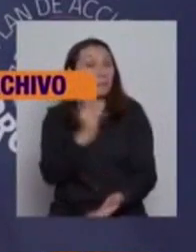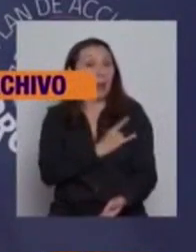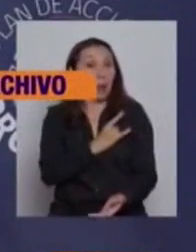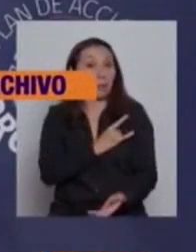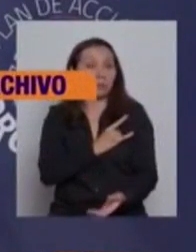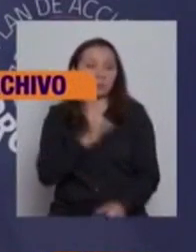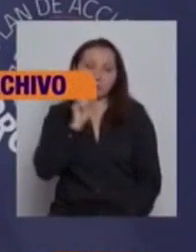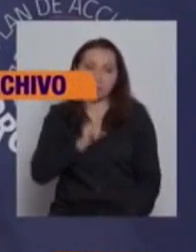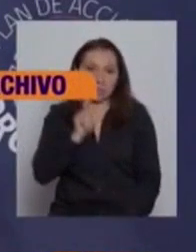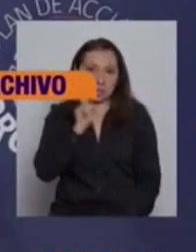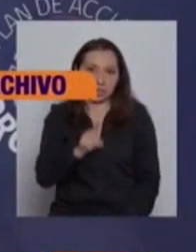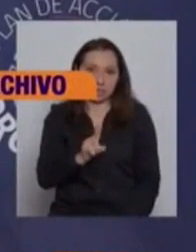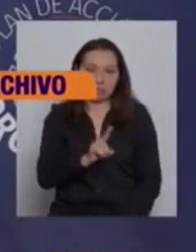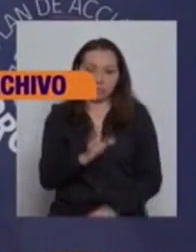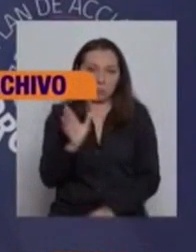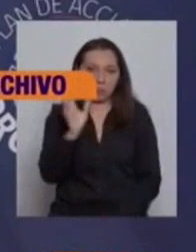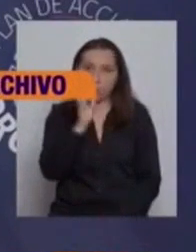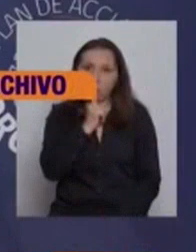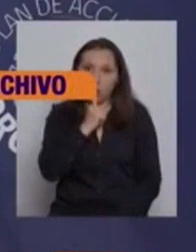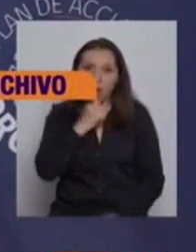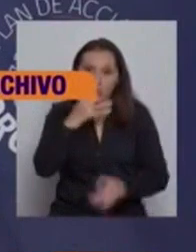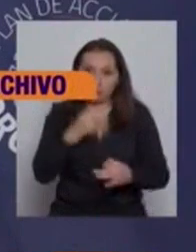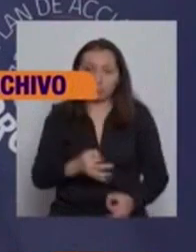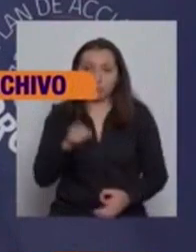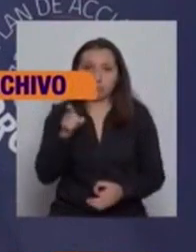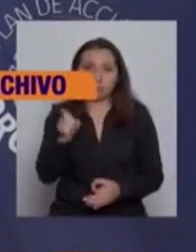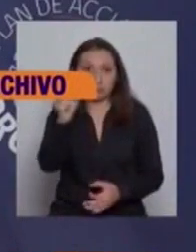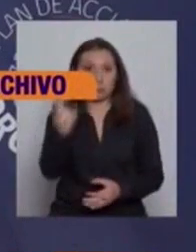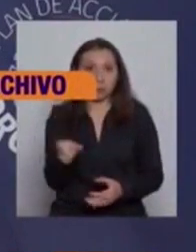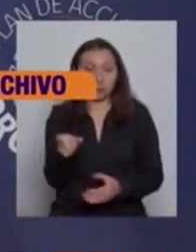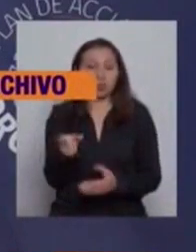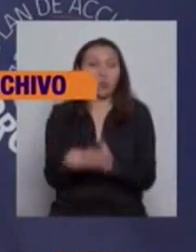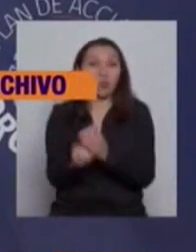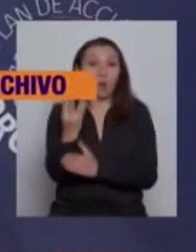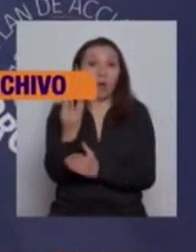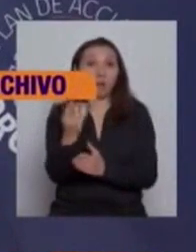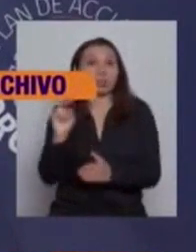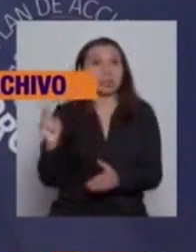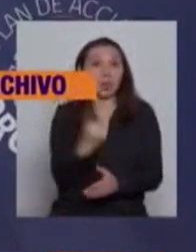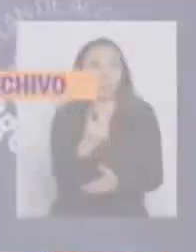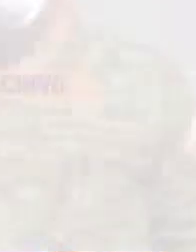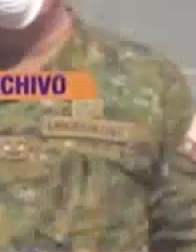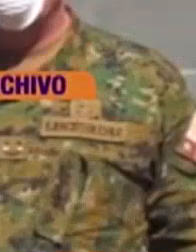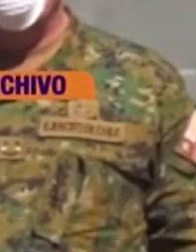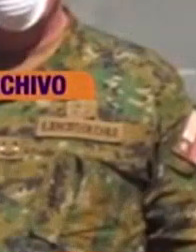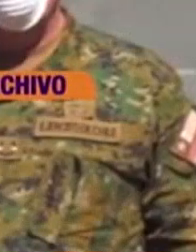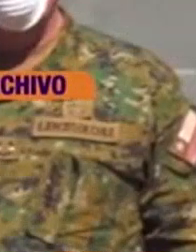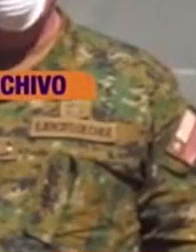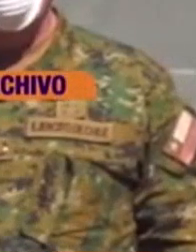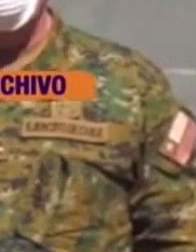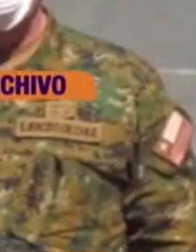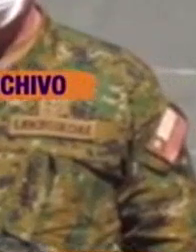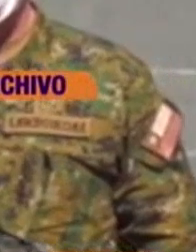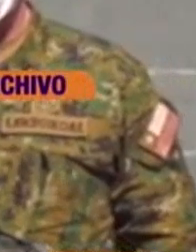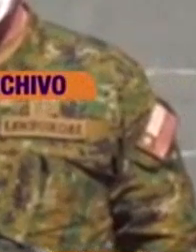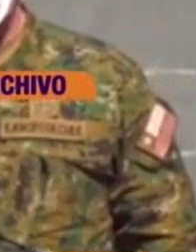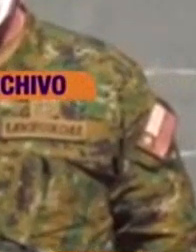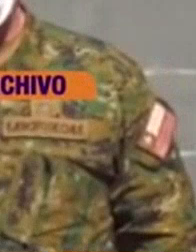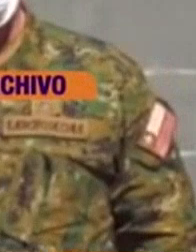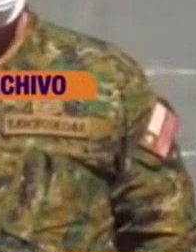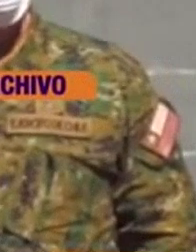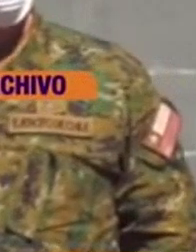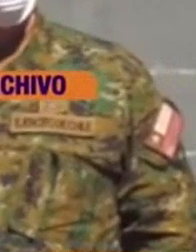Maipú miente. No hay tal caso nuevo en la comuna de Maipú. Ayer se dieron a conocer unos WhatsApp